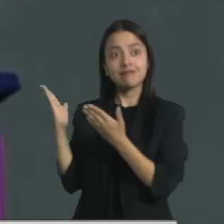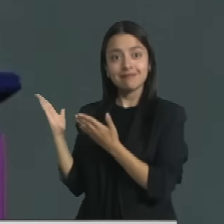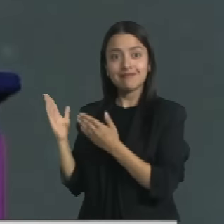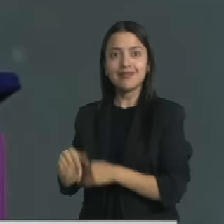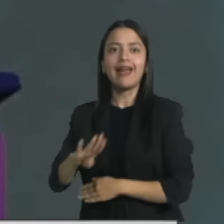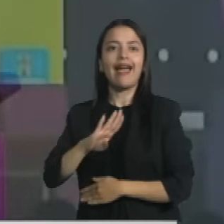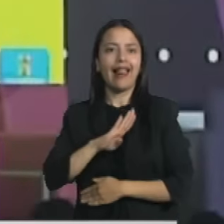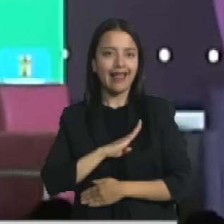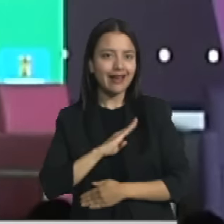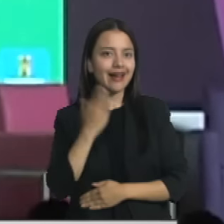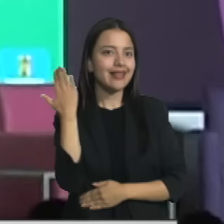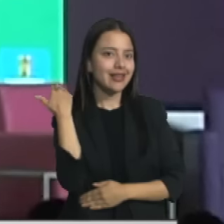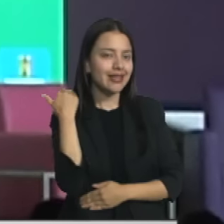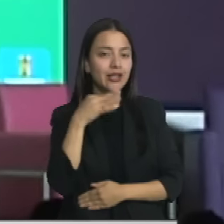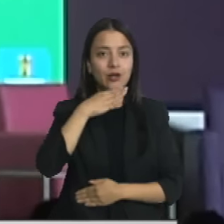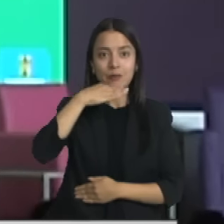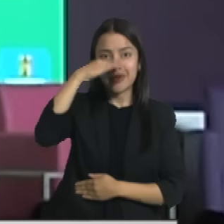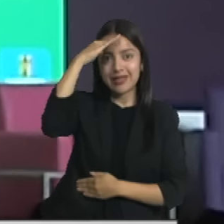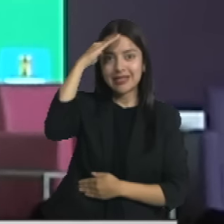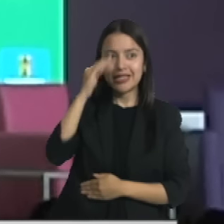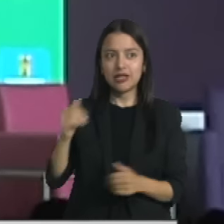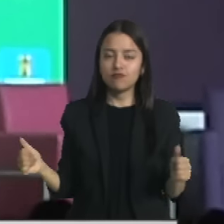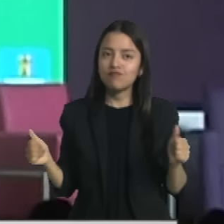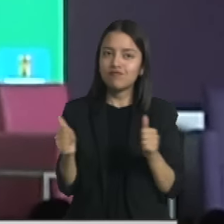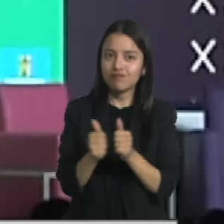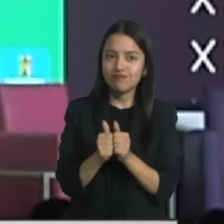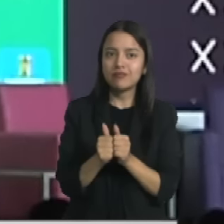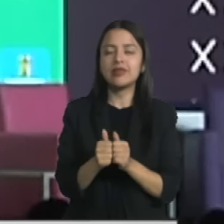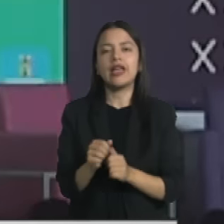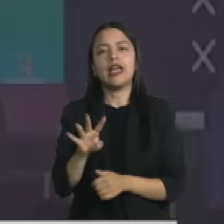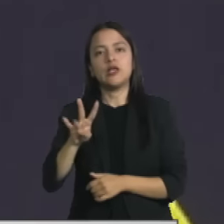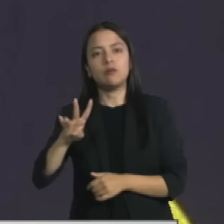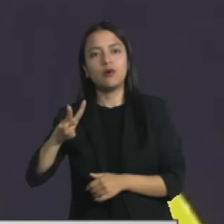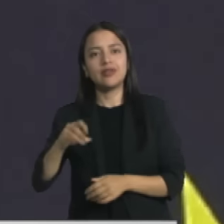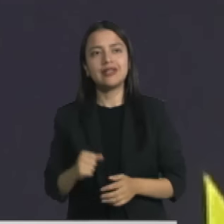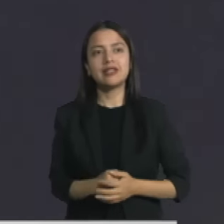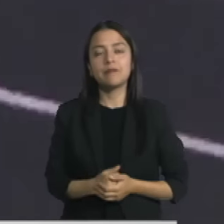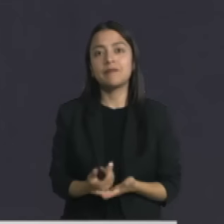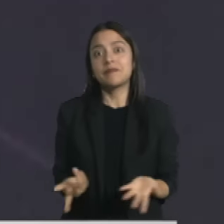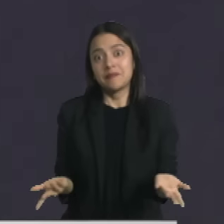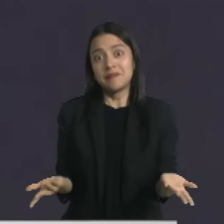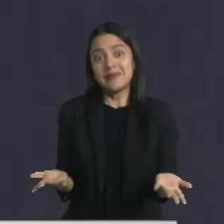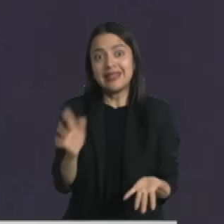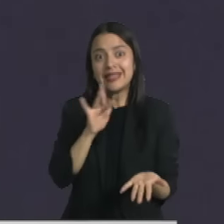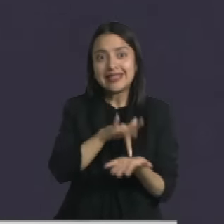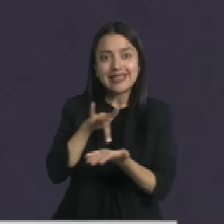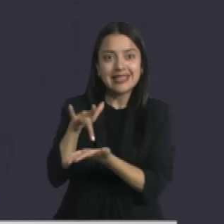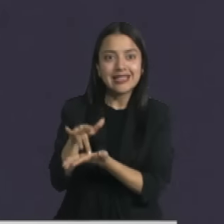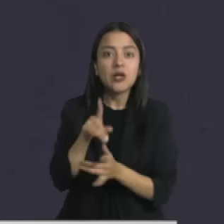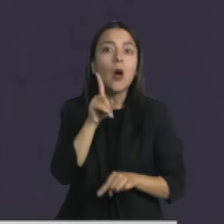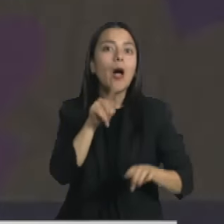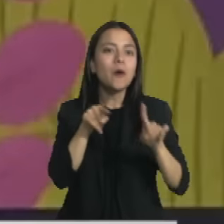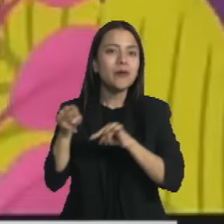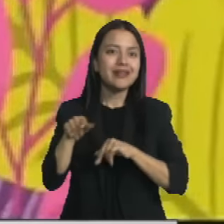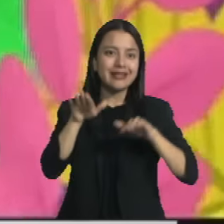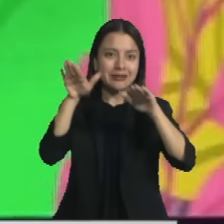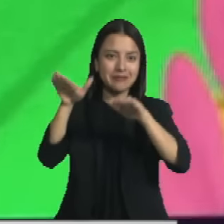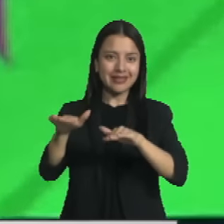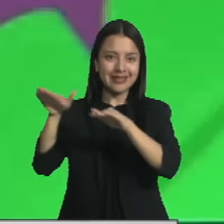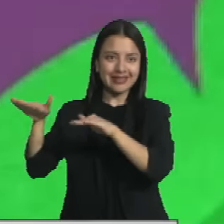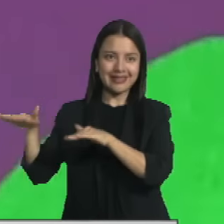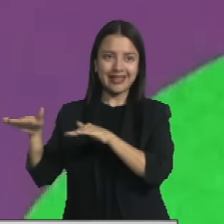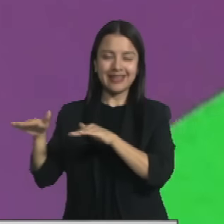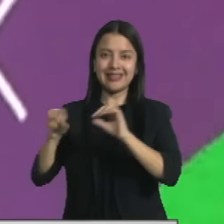de Medellín, Federico Gutiérrez, con ambas esposas, y también asistieron algunas representantes a